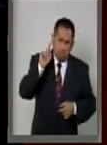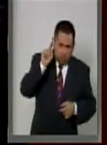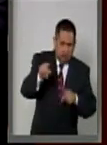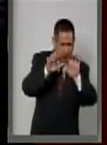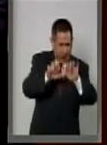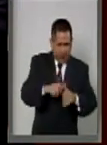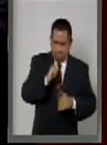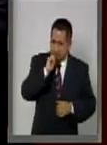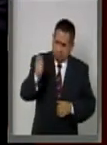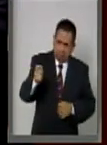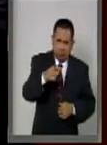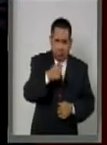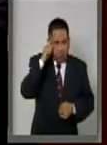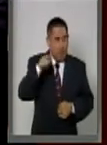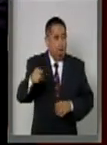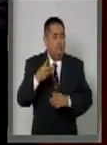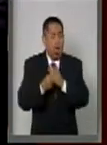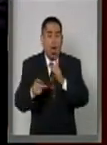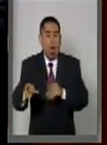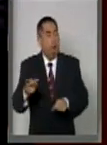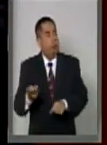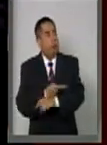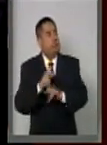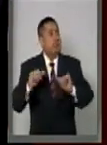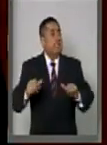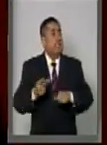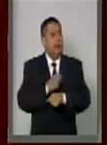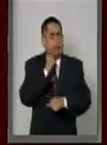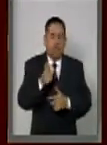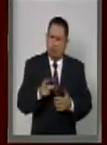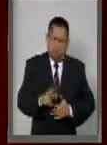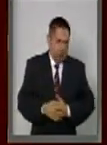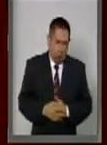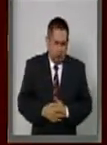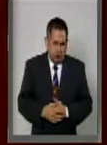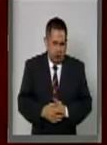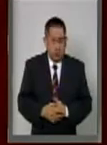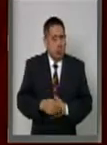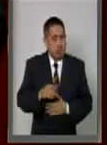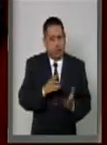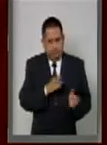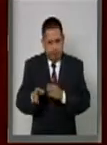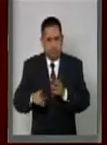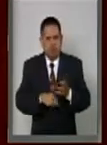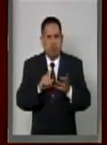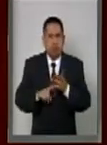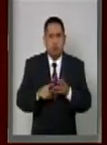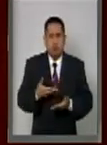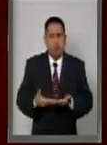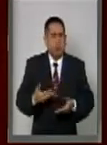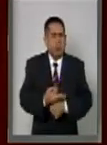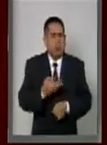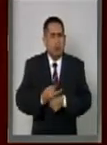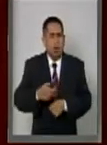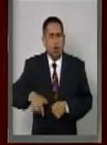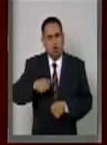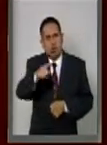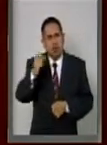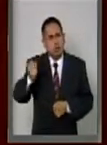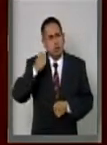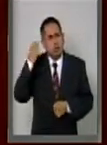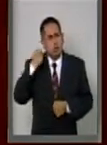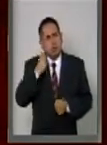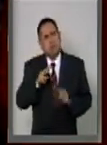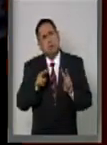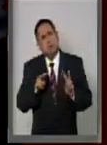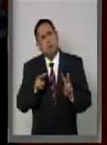responsabilidades y que no vayan a salir absueltos como a veces sucede. Y por otro lado, ahorita que lo oí hablar de